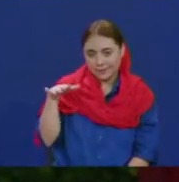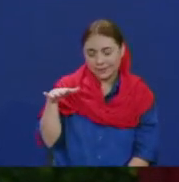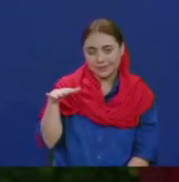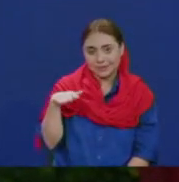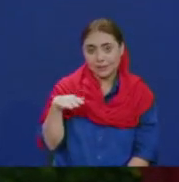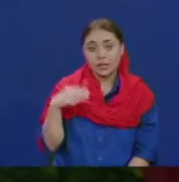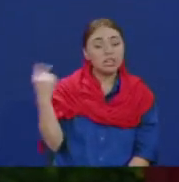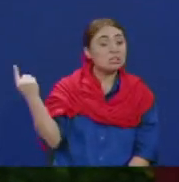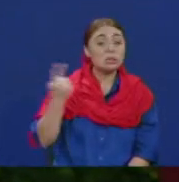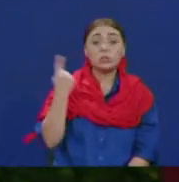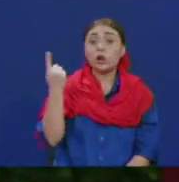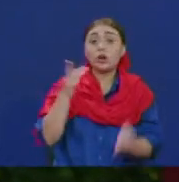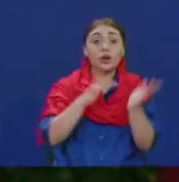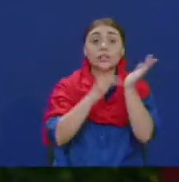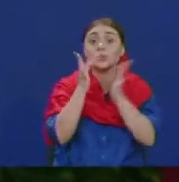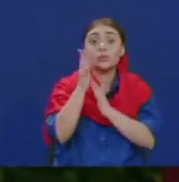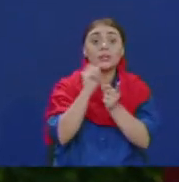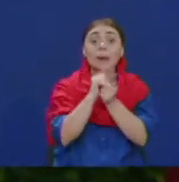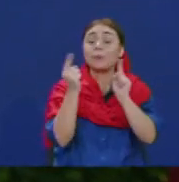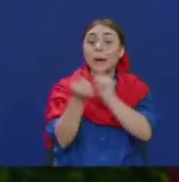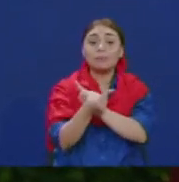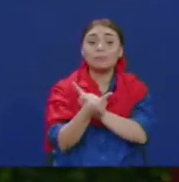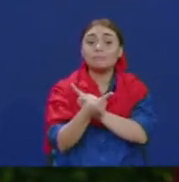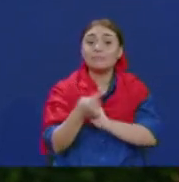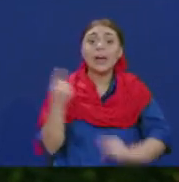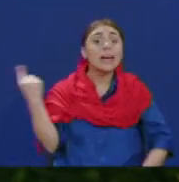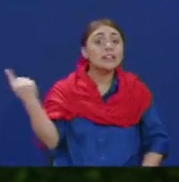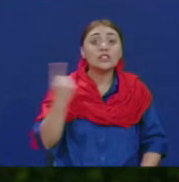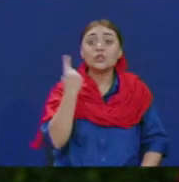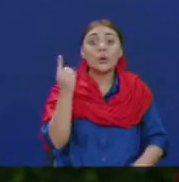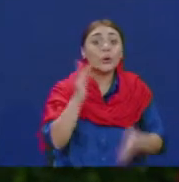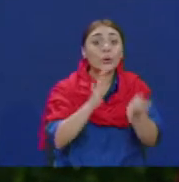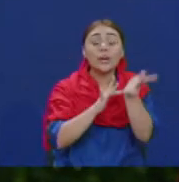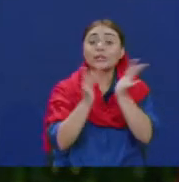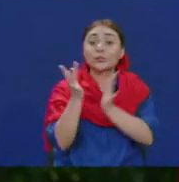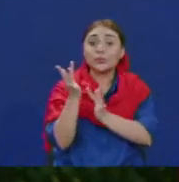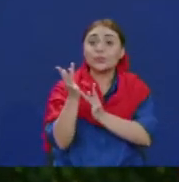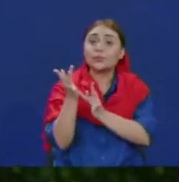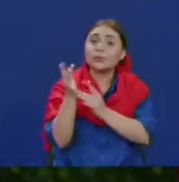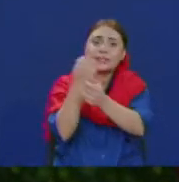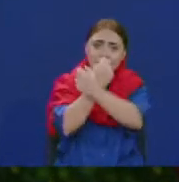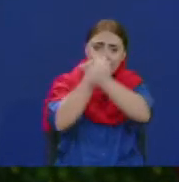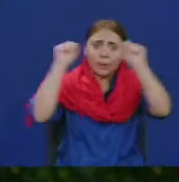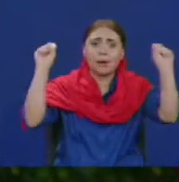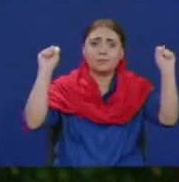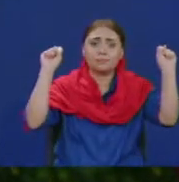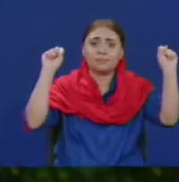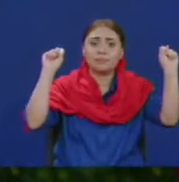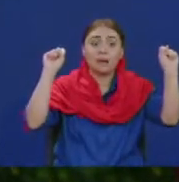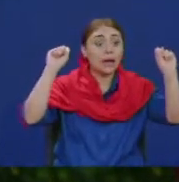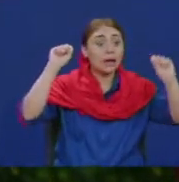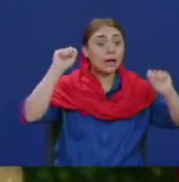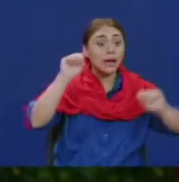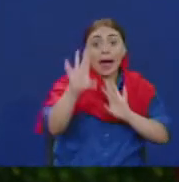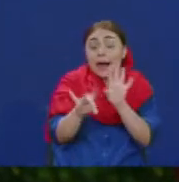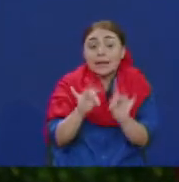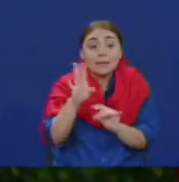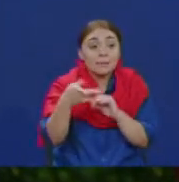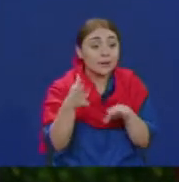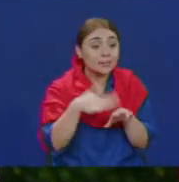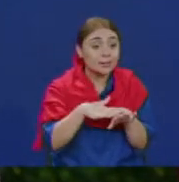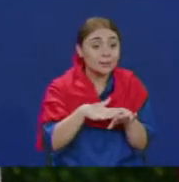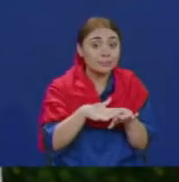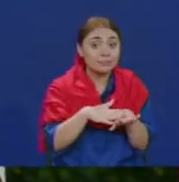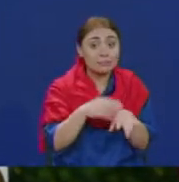Solo Cristo cambia. Solo Cristo salva. Así que hay alguien más, acérquese con